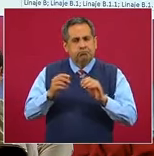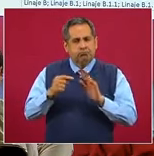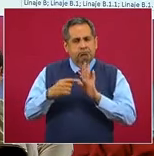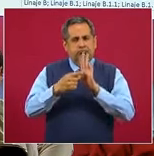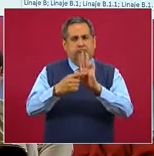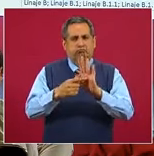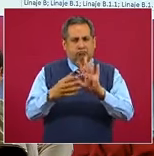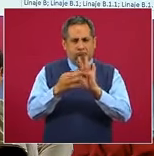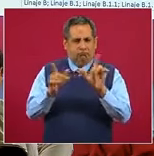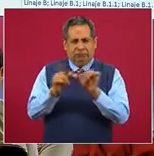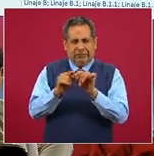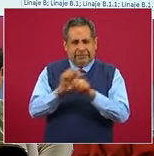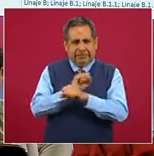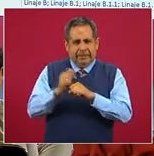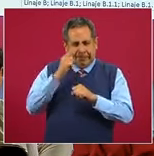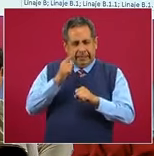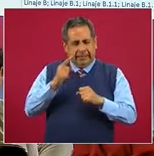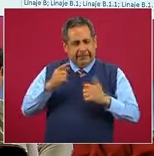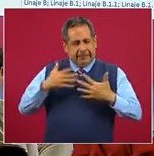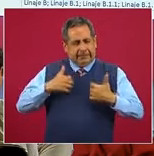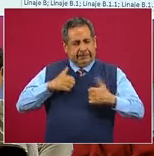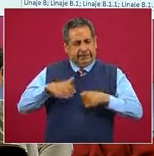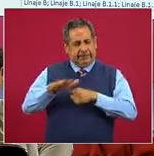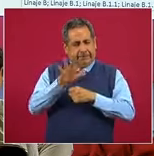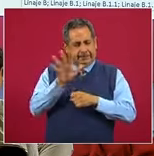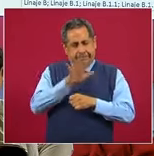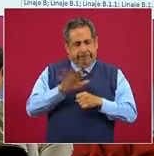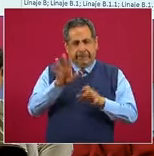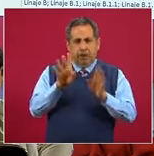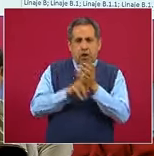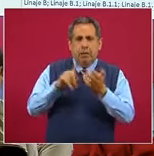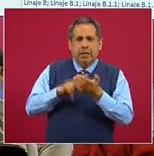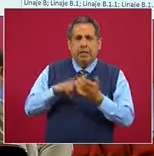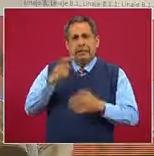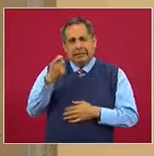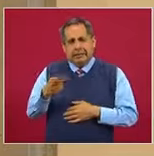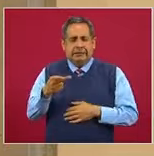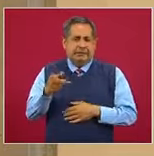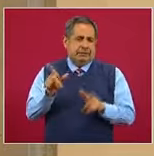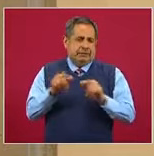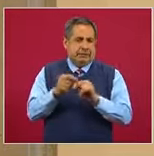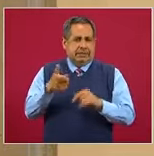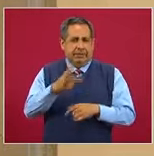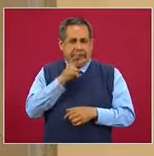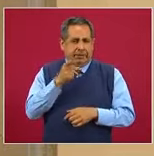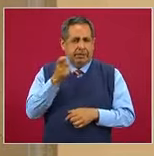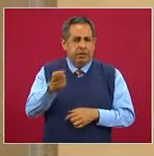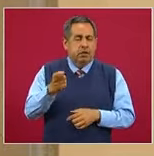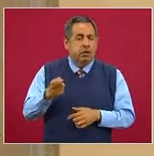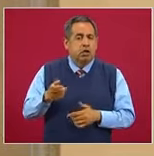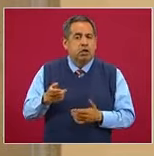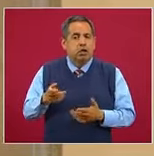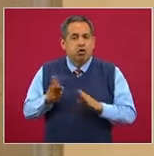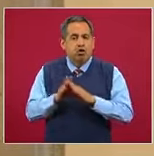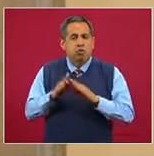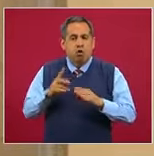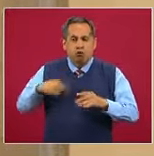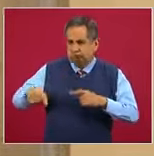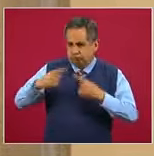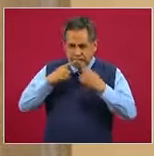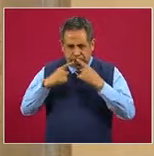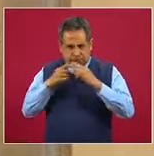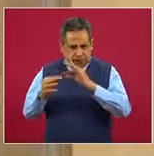gráficos solamente para contextualizar la nomenclatura y hablar un poco homogéneamente entre nosotros.